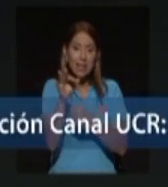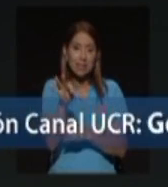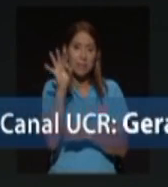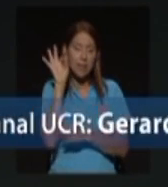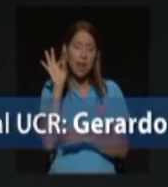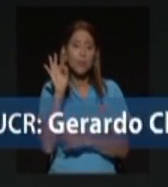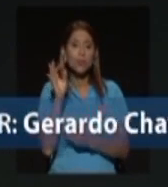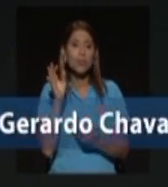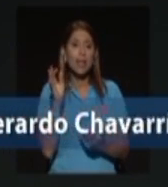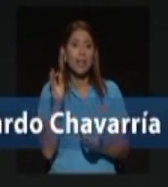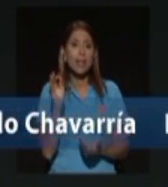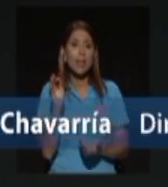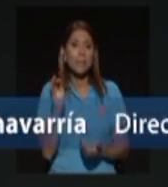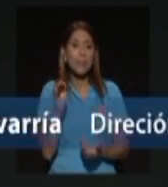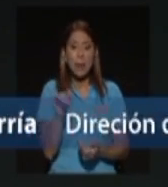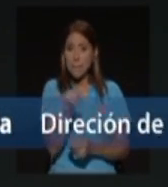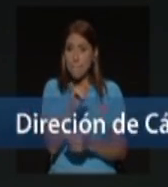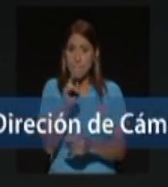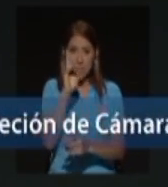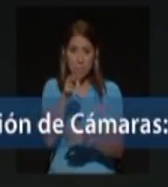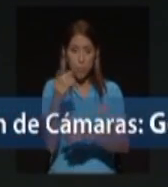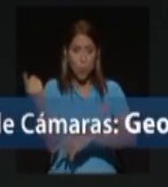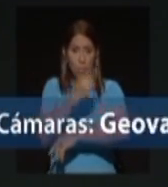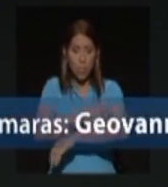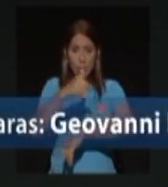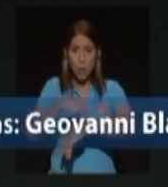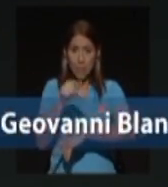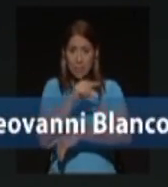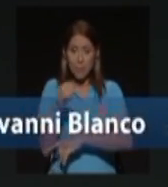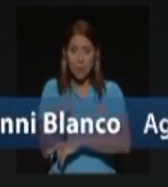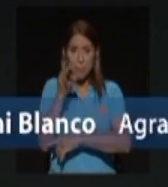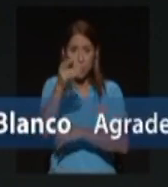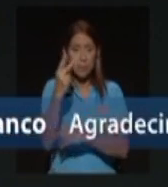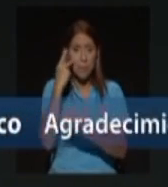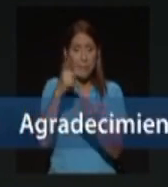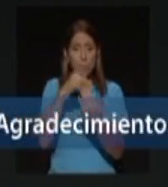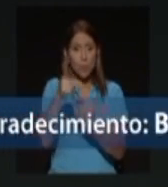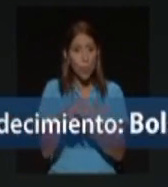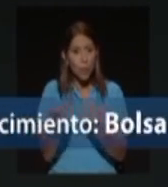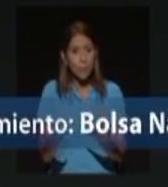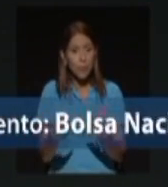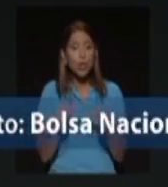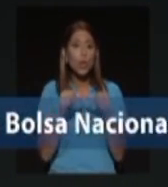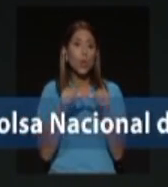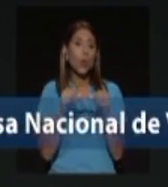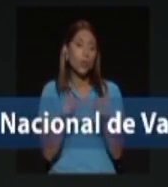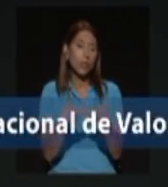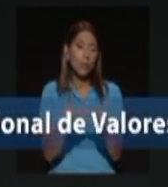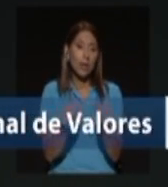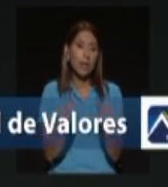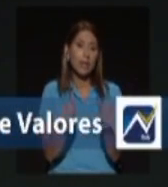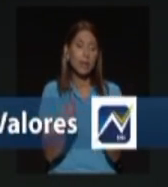a que en los mismos tiempos y circunstancias la semana entrante nos acompañen y quédense por favor